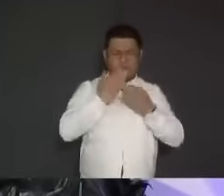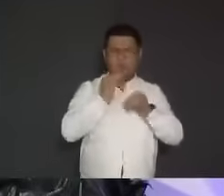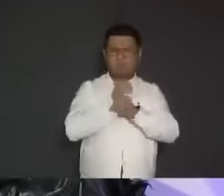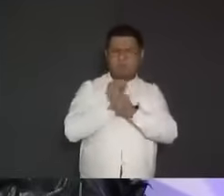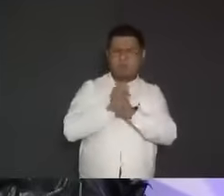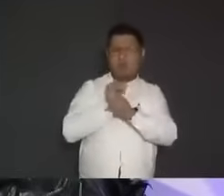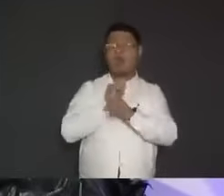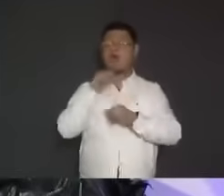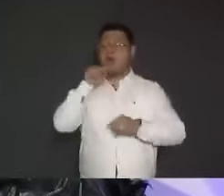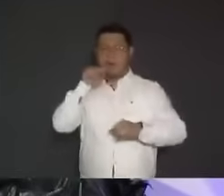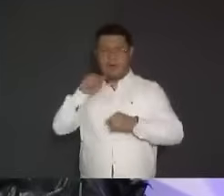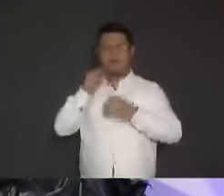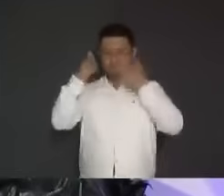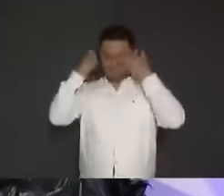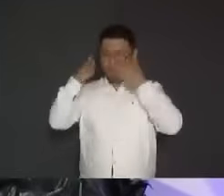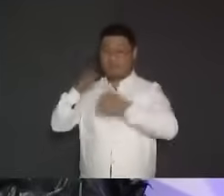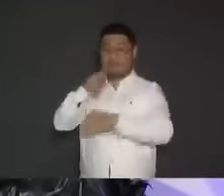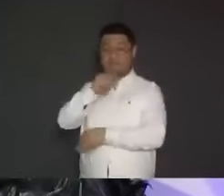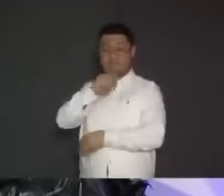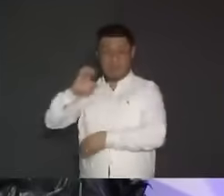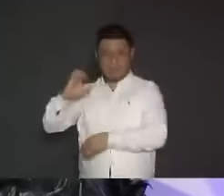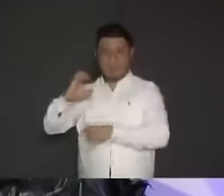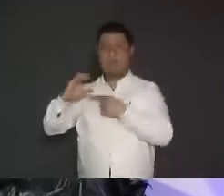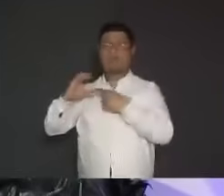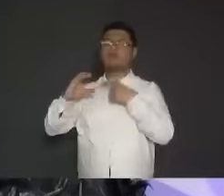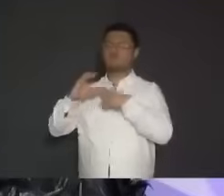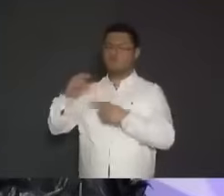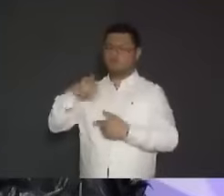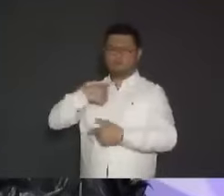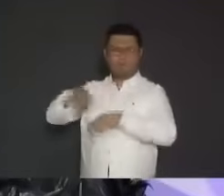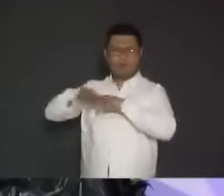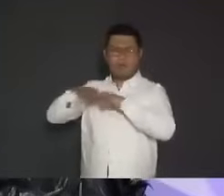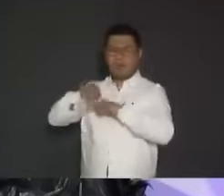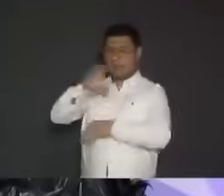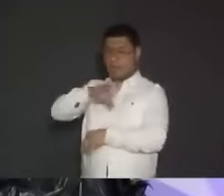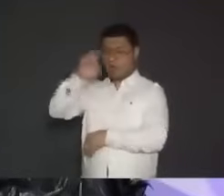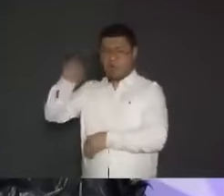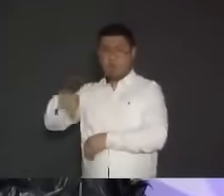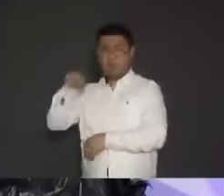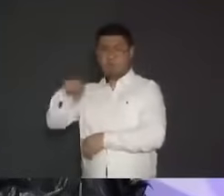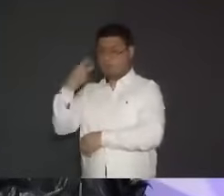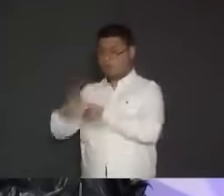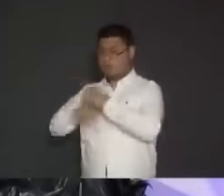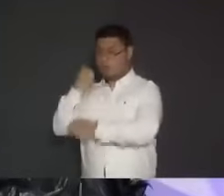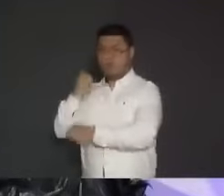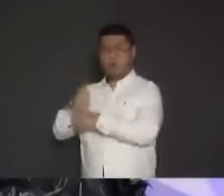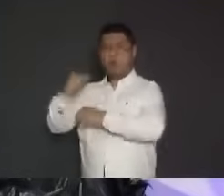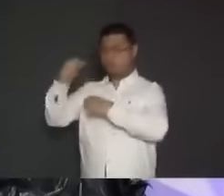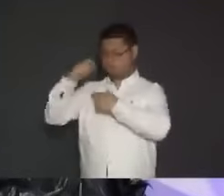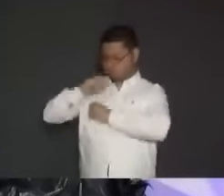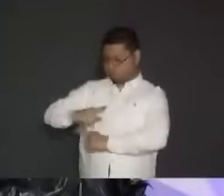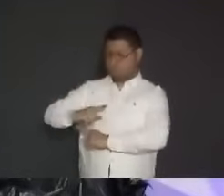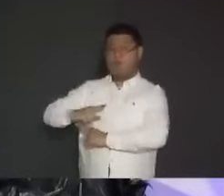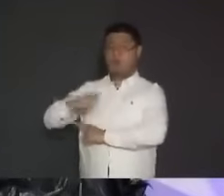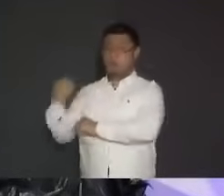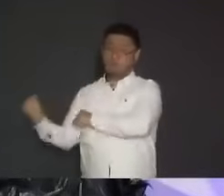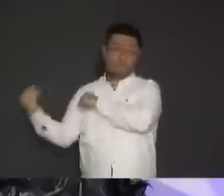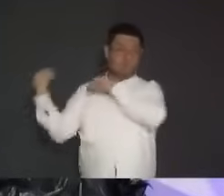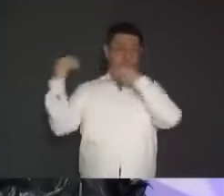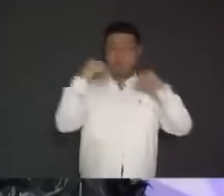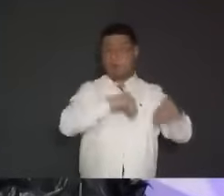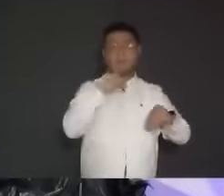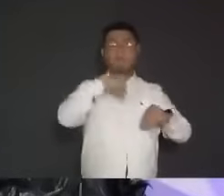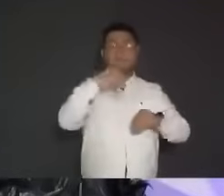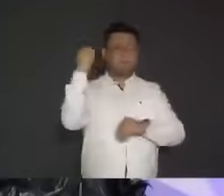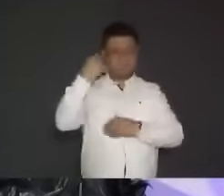en el TEC de Mérida. Trabajé en Cancún como gerente de hotel 3 años y a mi regreso trabajé como maestro en telesecundaria